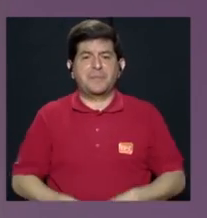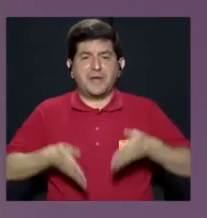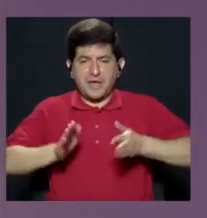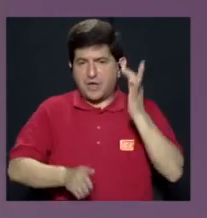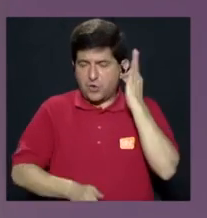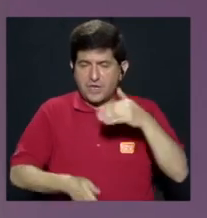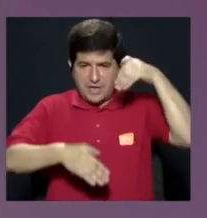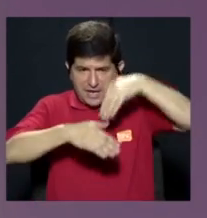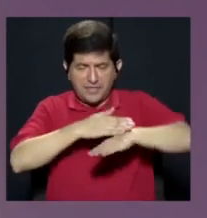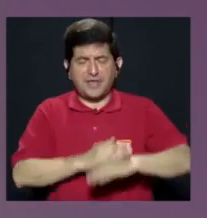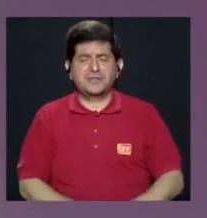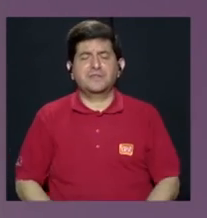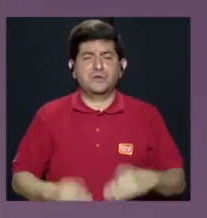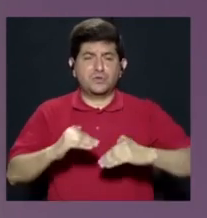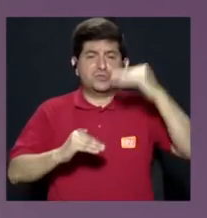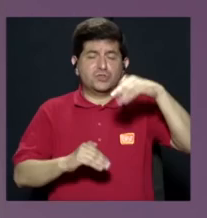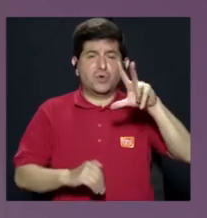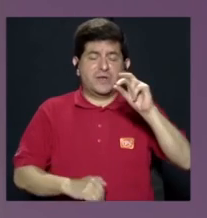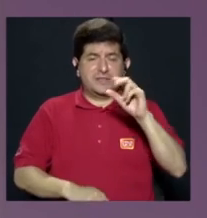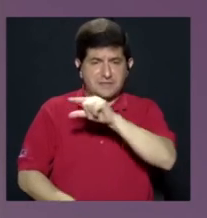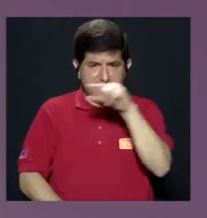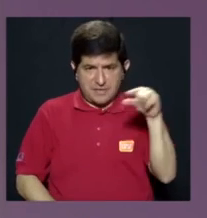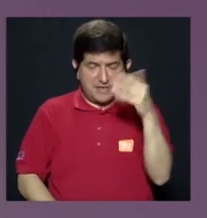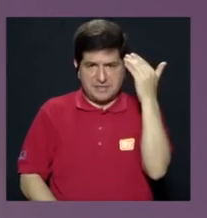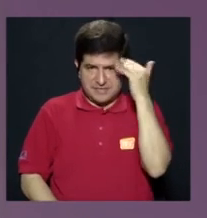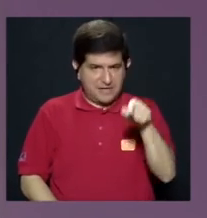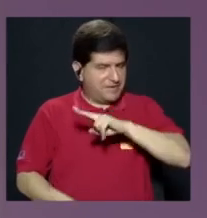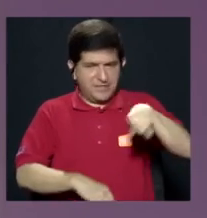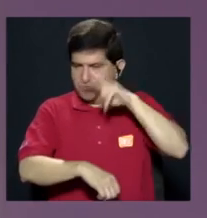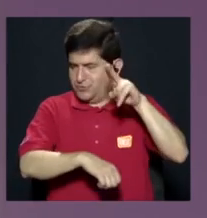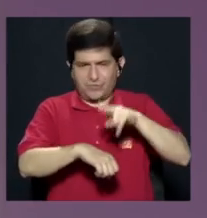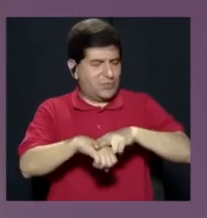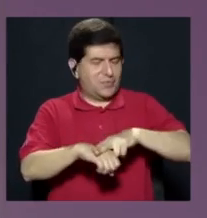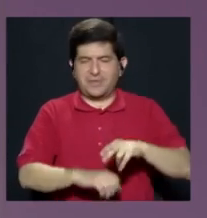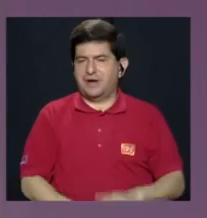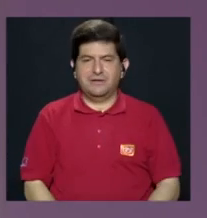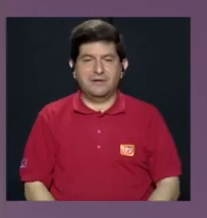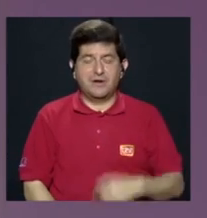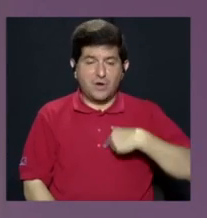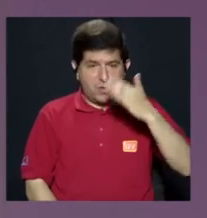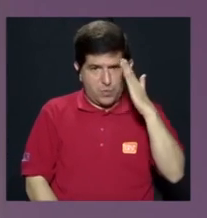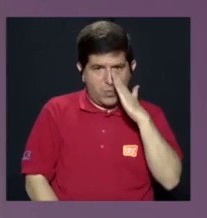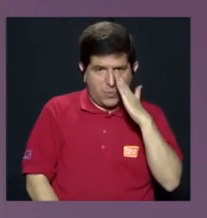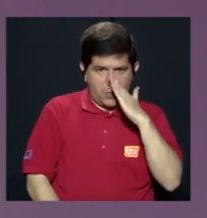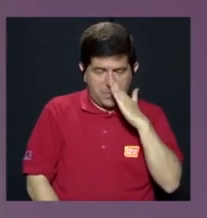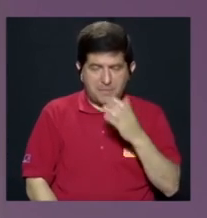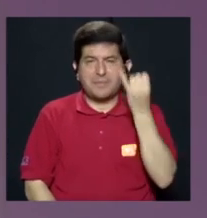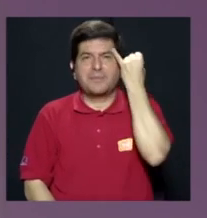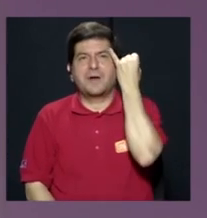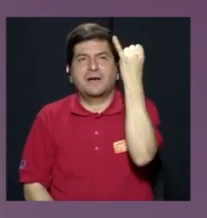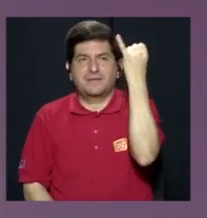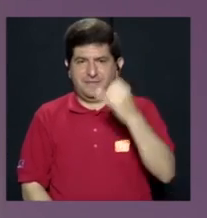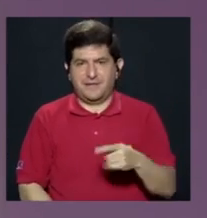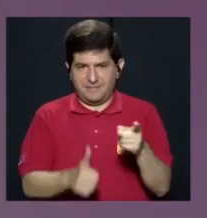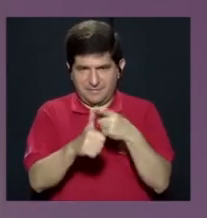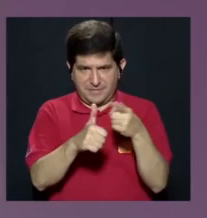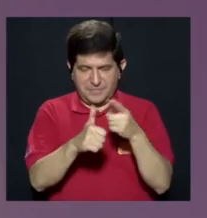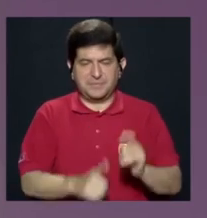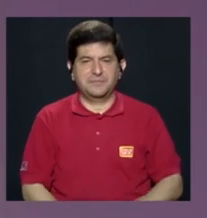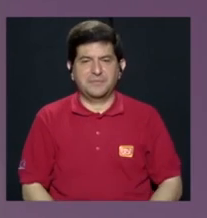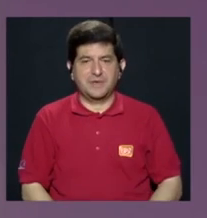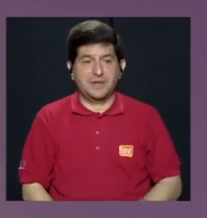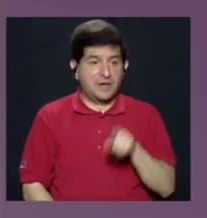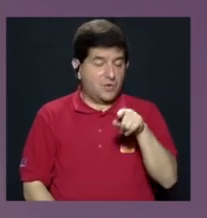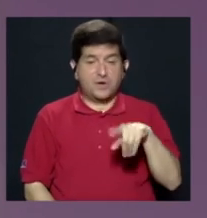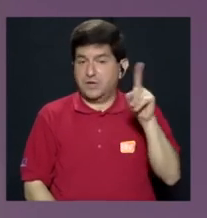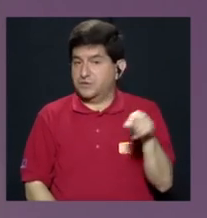con 30 y resto de semanas, ya usted sabe que eso no va normalmente. Uno como mamá, primero, es la intuición como madre, que eso nadie